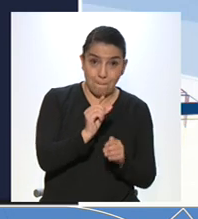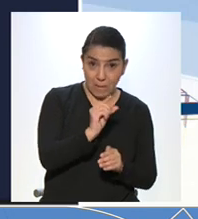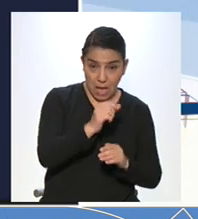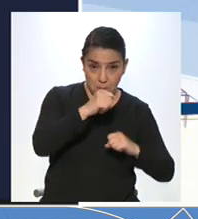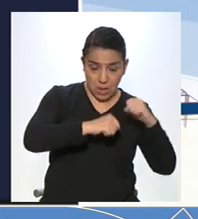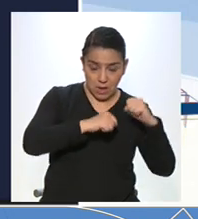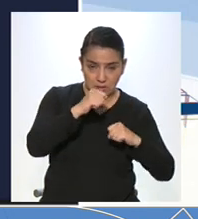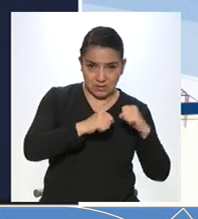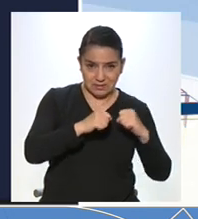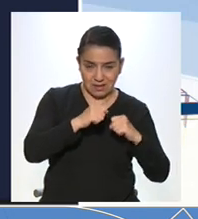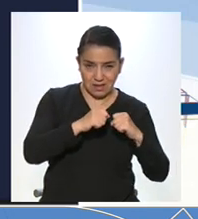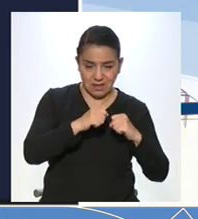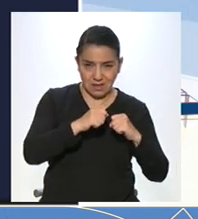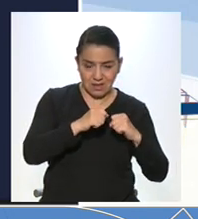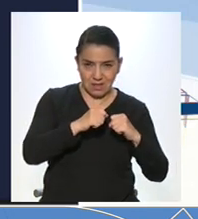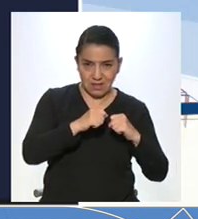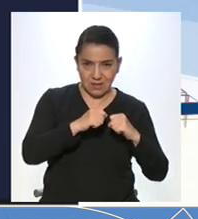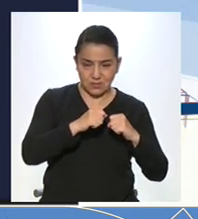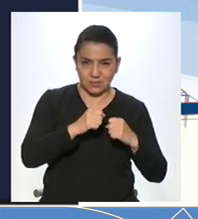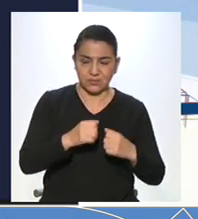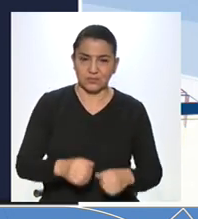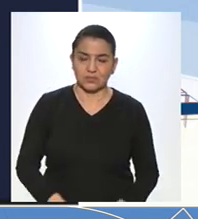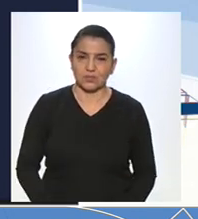empresa ha tenido una